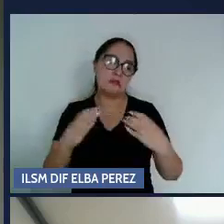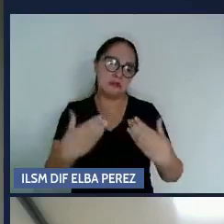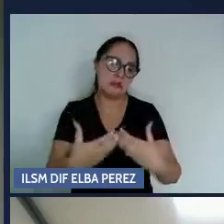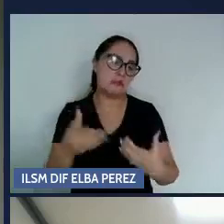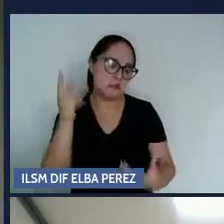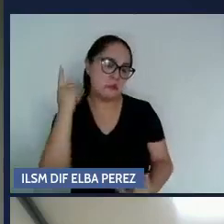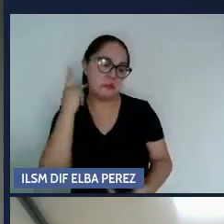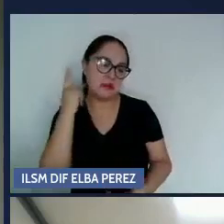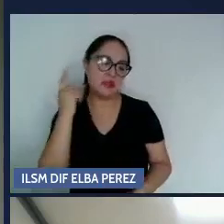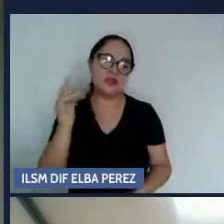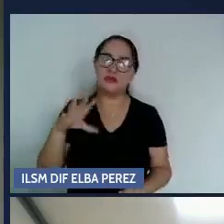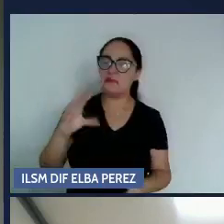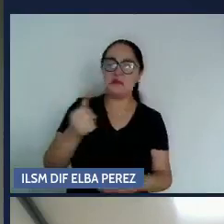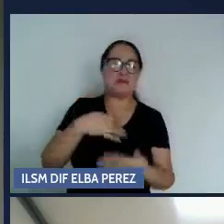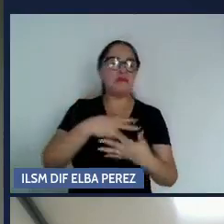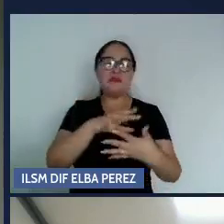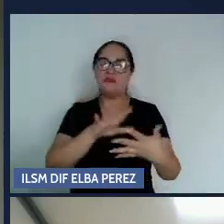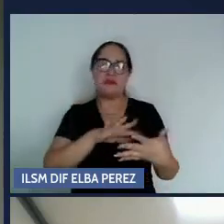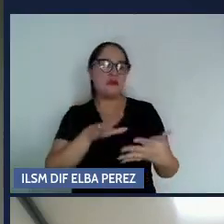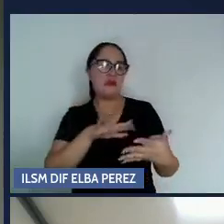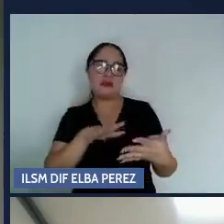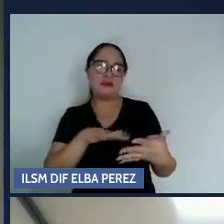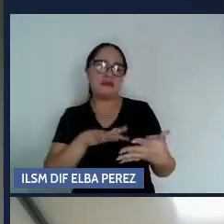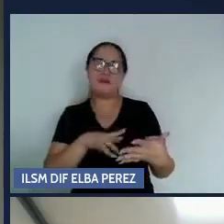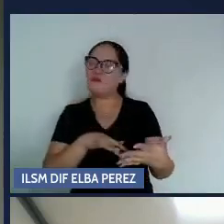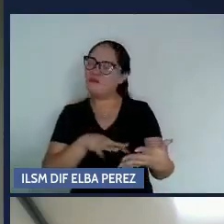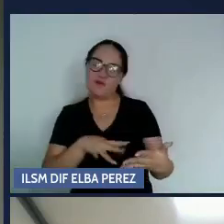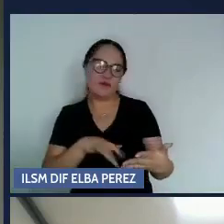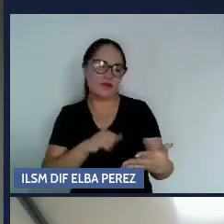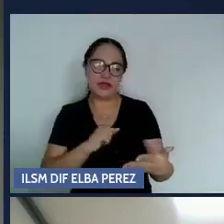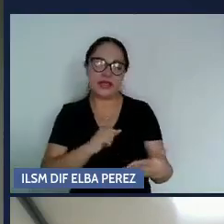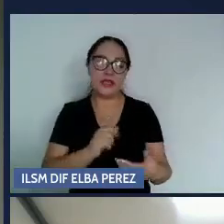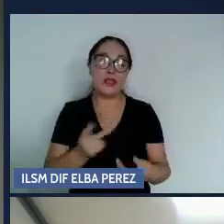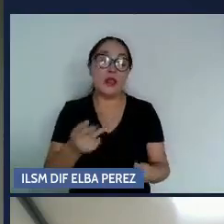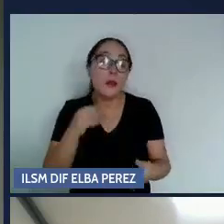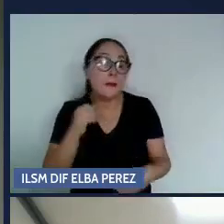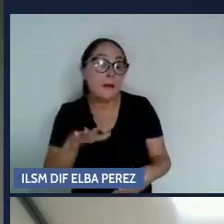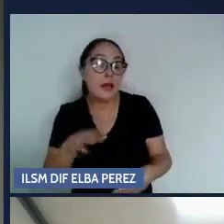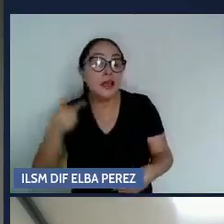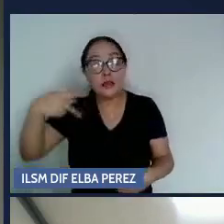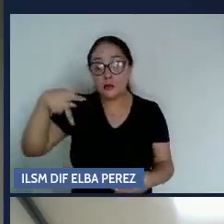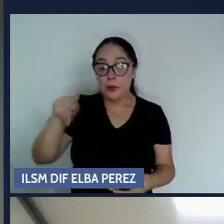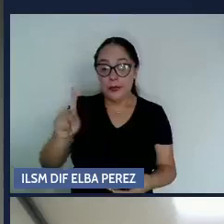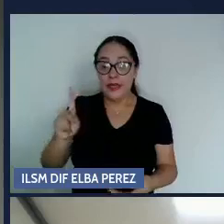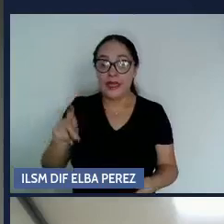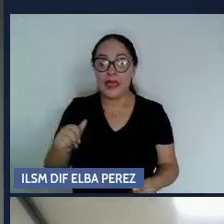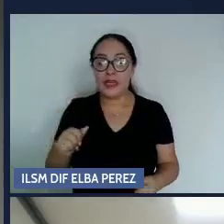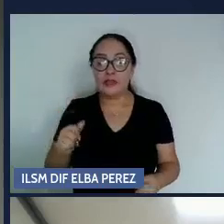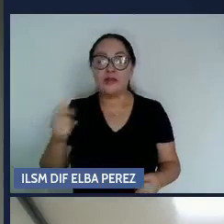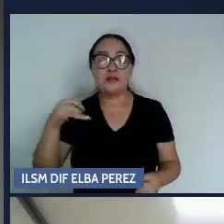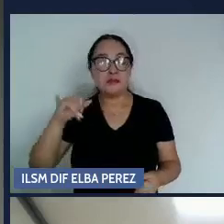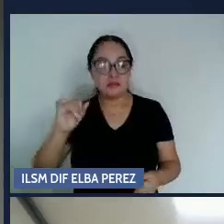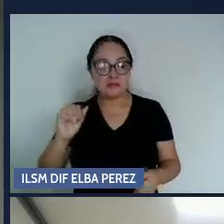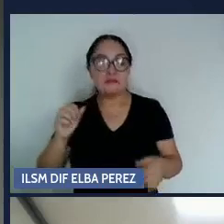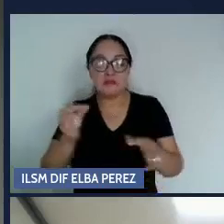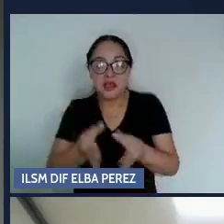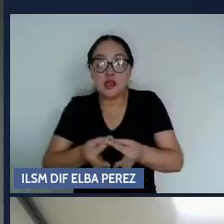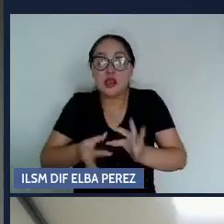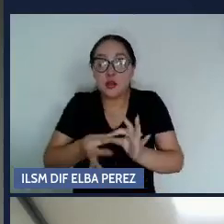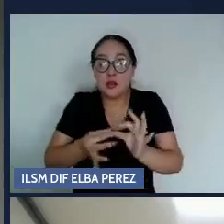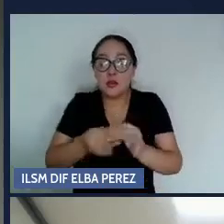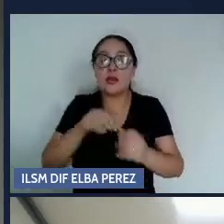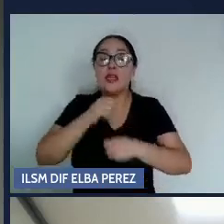estar revisando cada una de ellas, pero sí es importante que tengamos presente ese 2014, porque